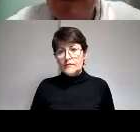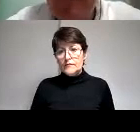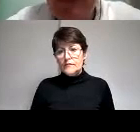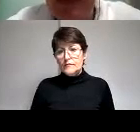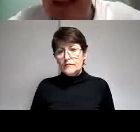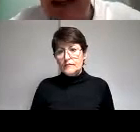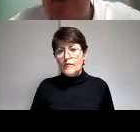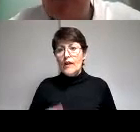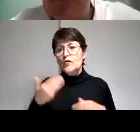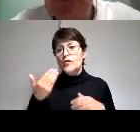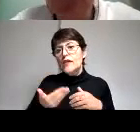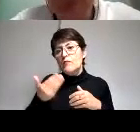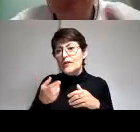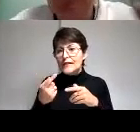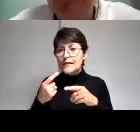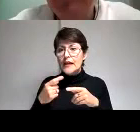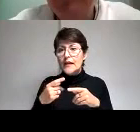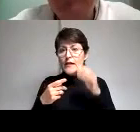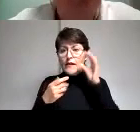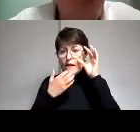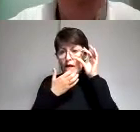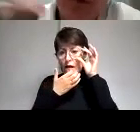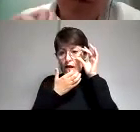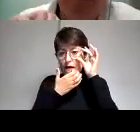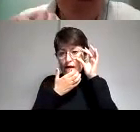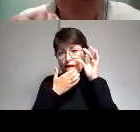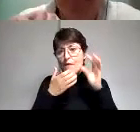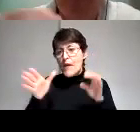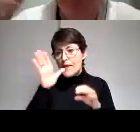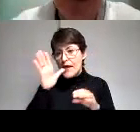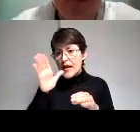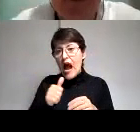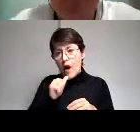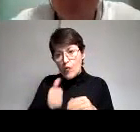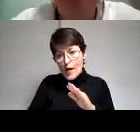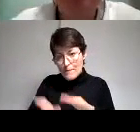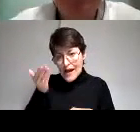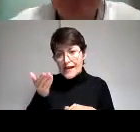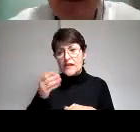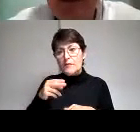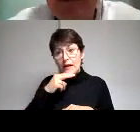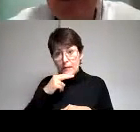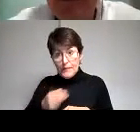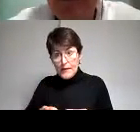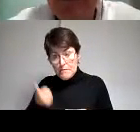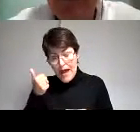intentar eliminar todos estos residuos pues, a través de bebiendo mucha más agua para orinar más,